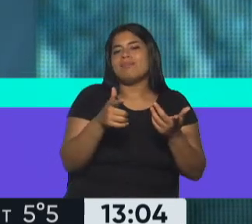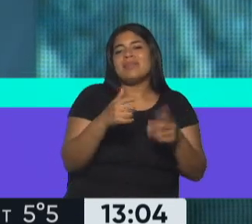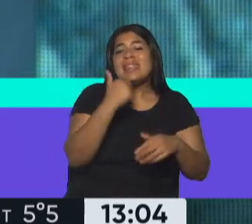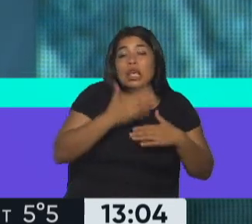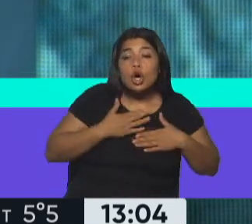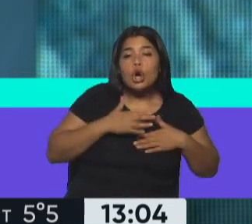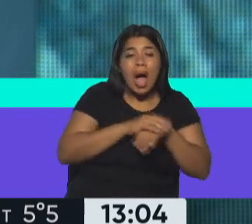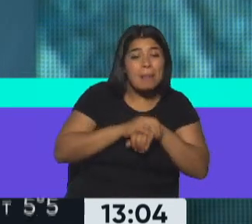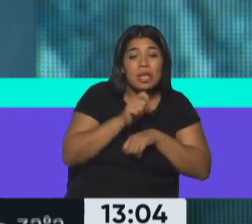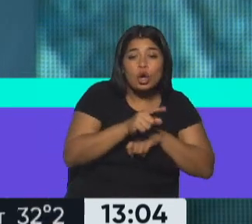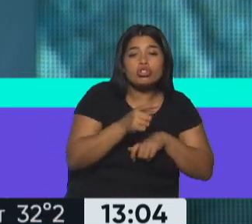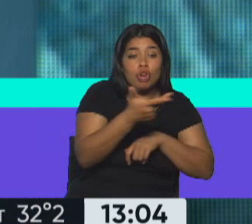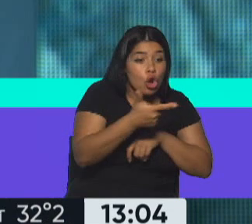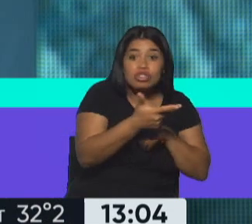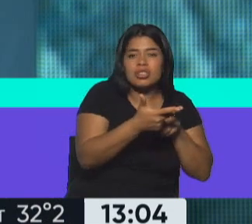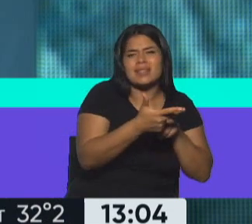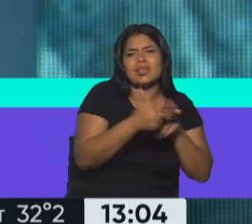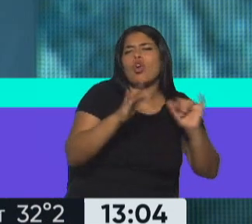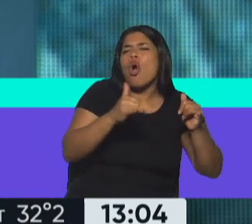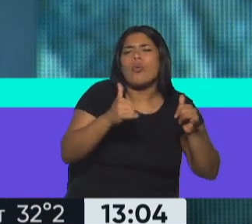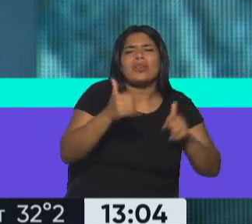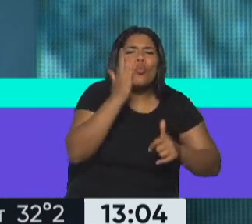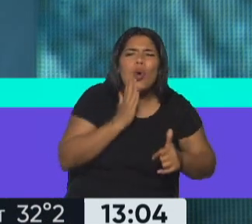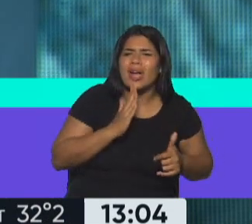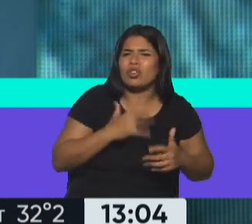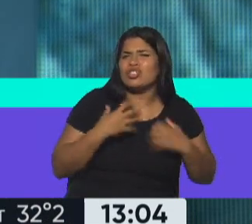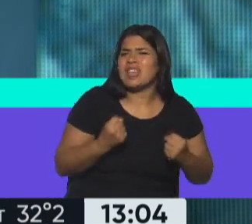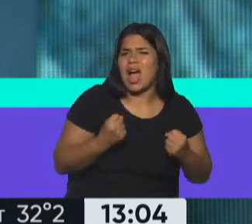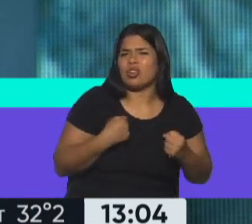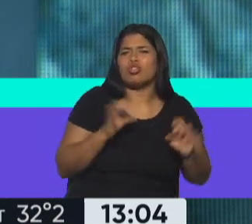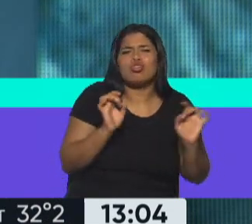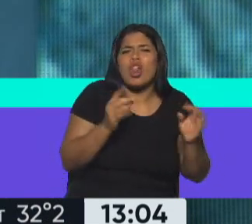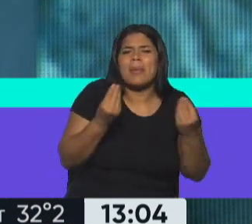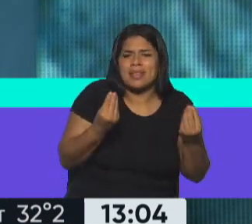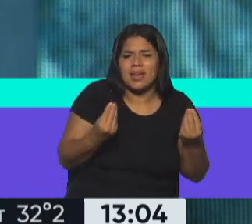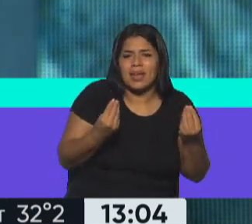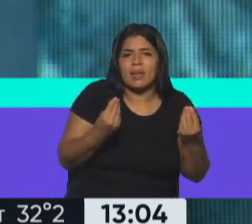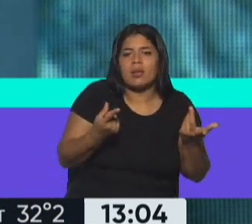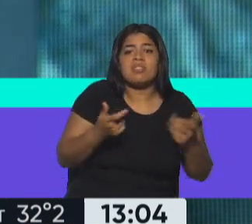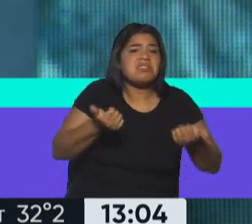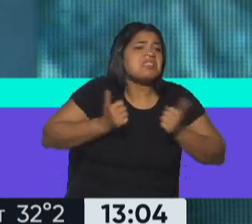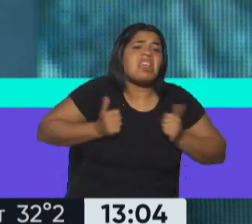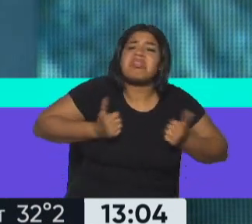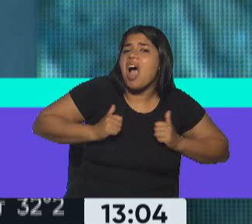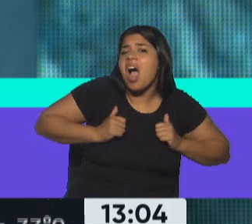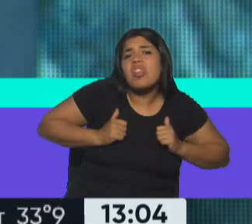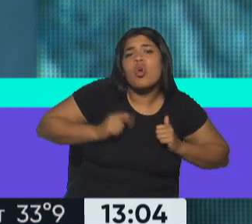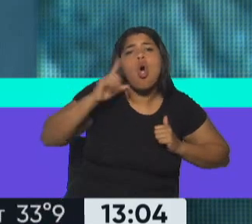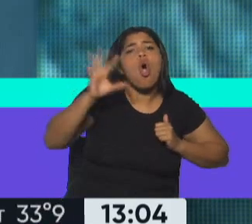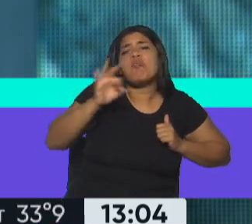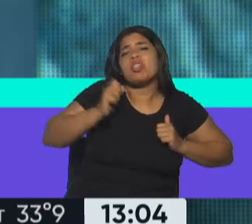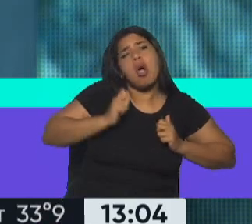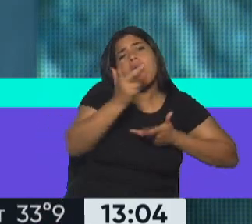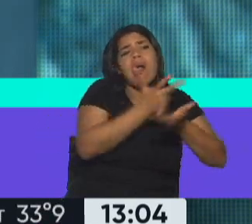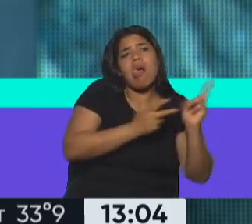buenos jóvenes sanos que lo único que estaban haciendo como explica este voz silbantes era estar sentados opinando